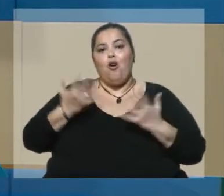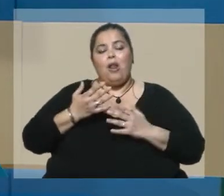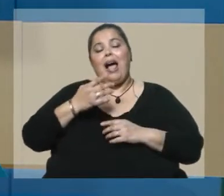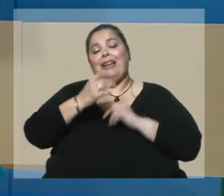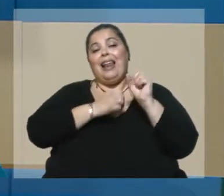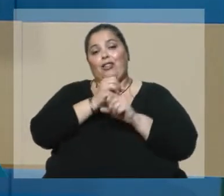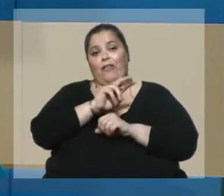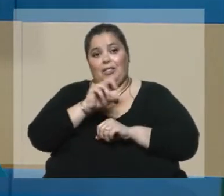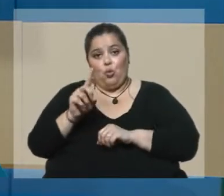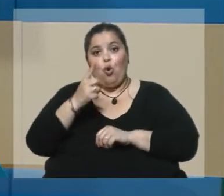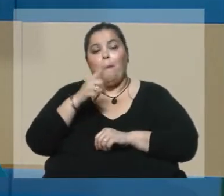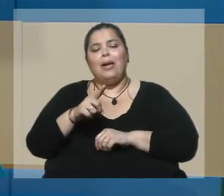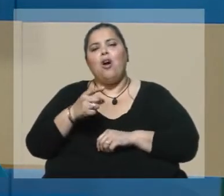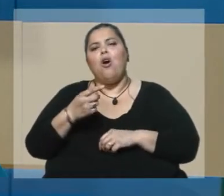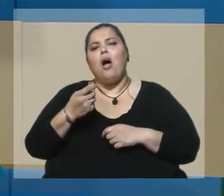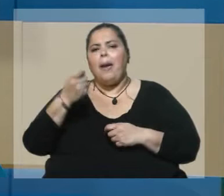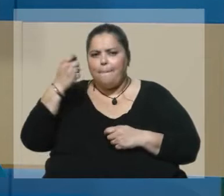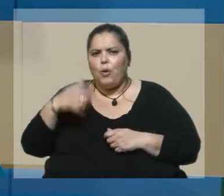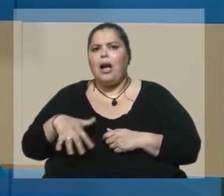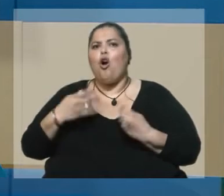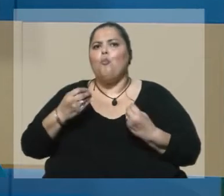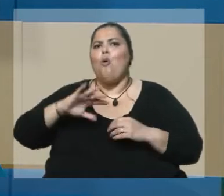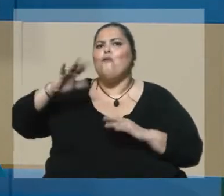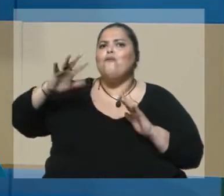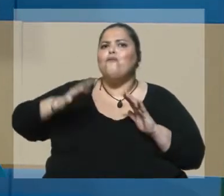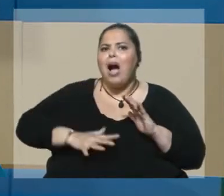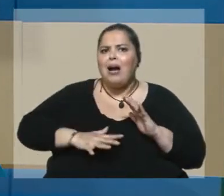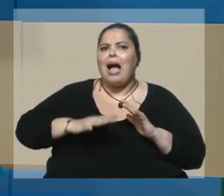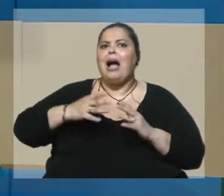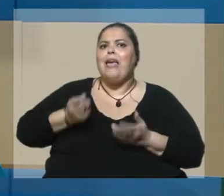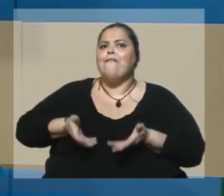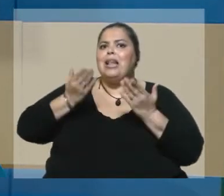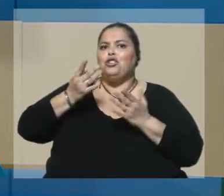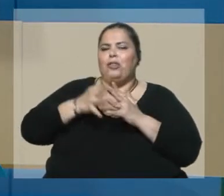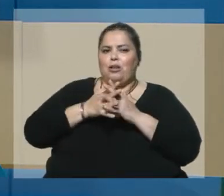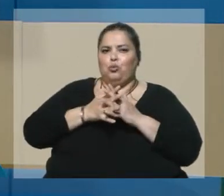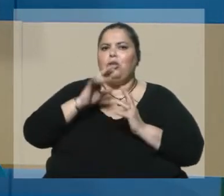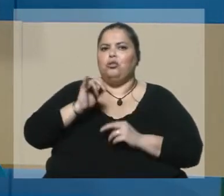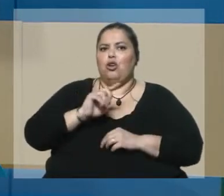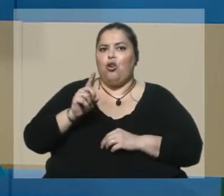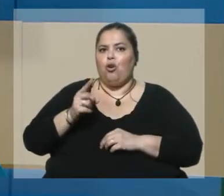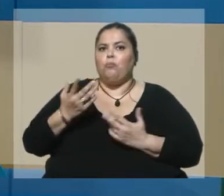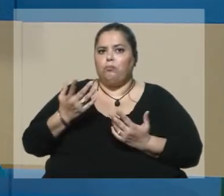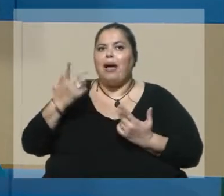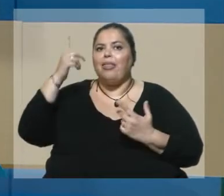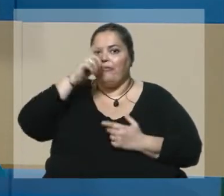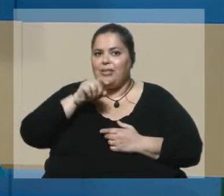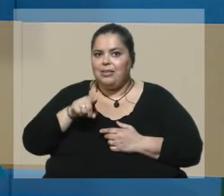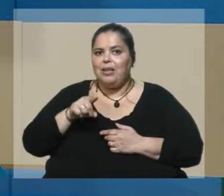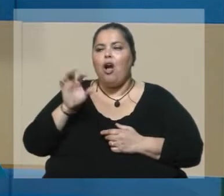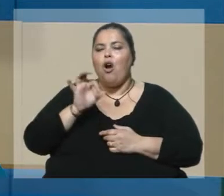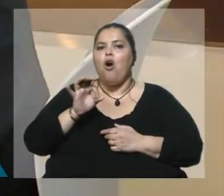en día el debate es qué tan costoso va a ser bajar la inflación en Estados Unidos y si va a llevar una recesión cuánto va a durar